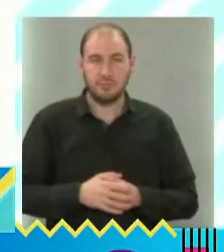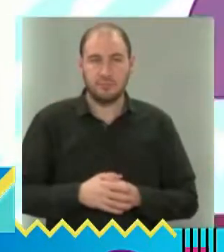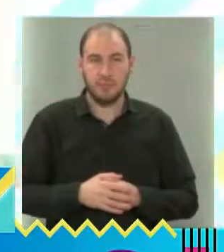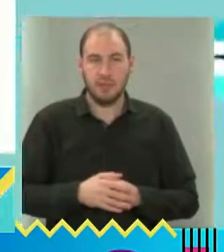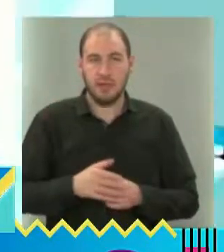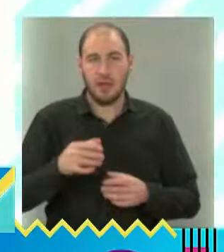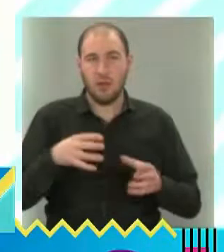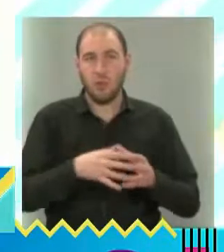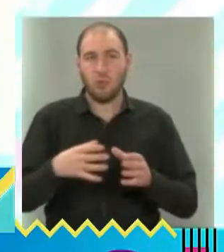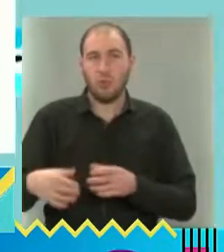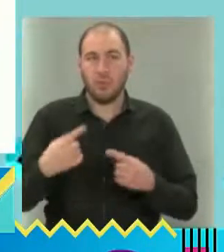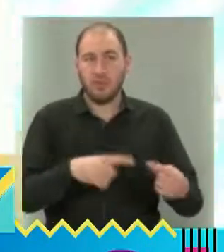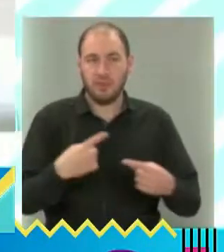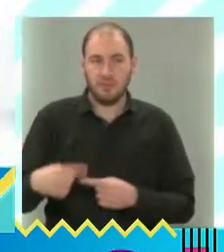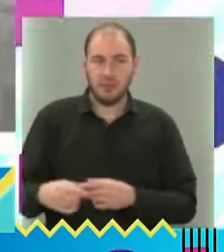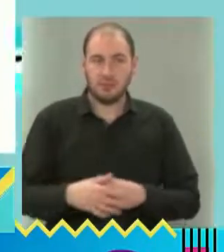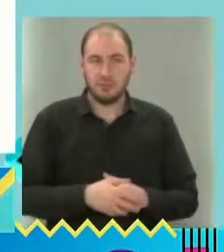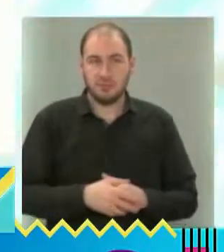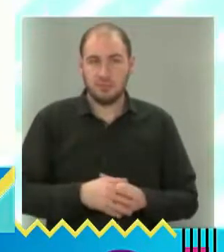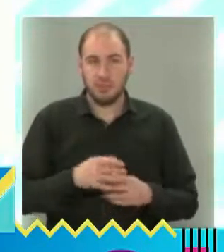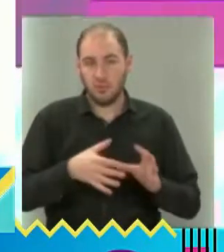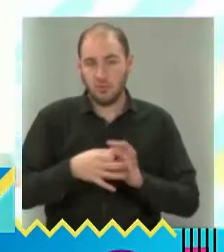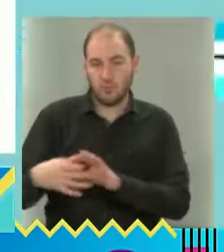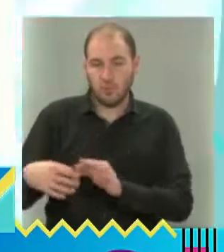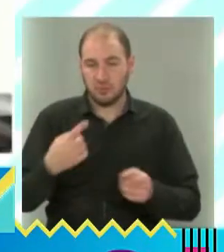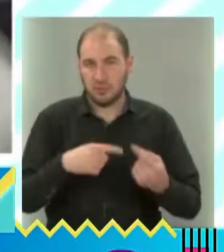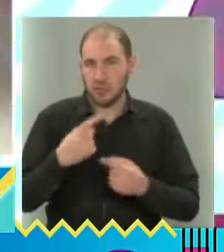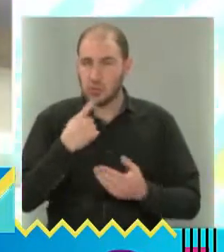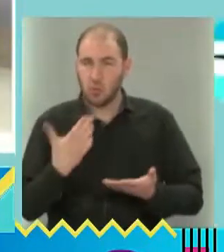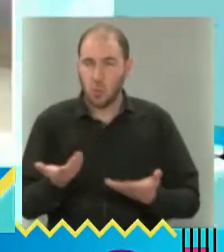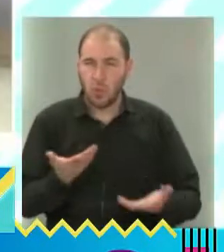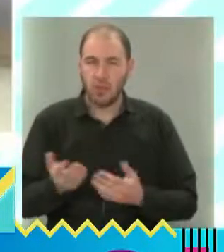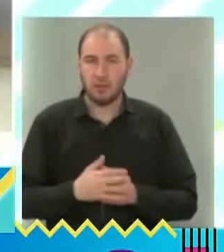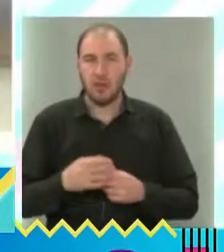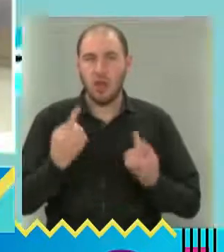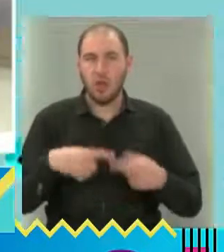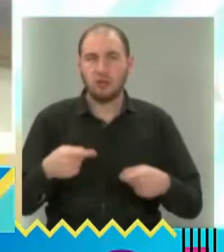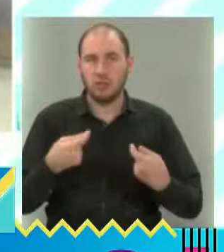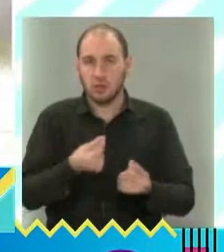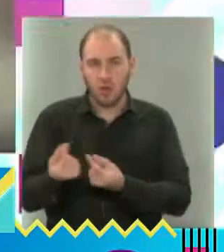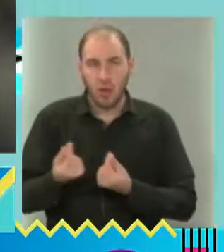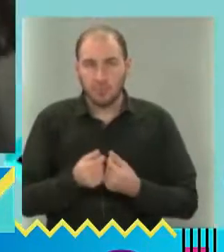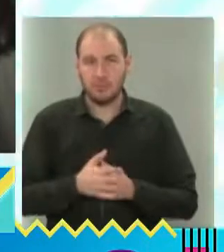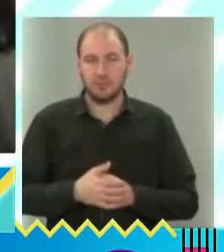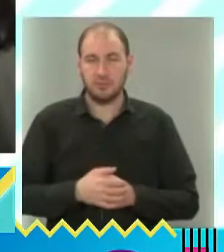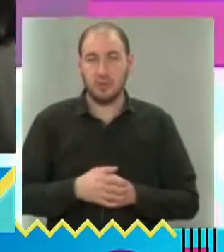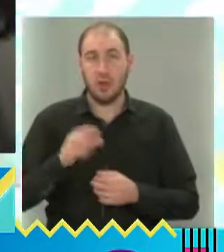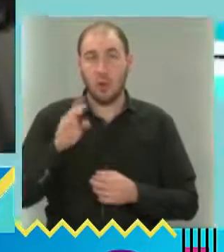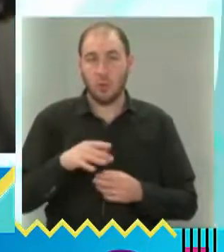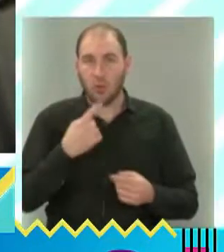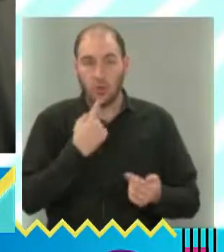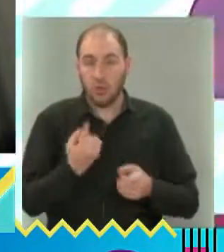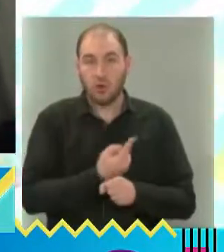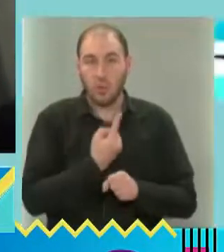las distintas partes de la cadena comercial especulen en activos financieros, y el único que no puede